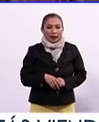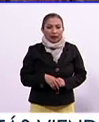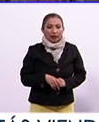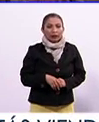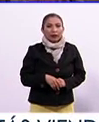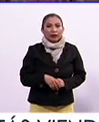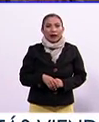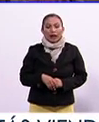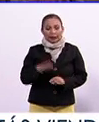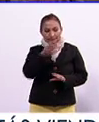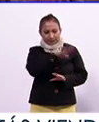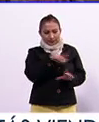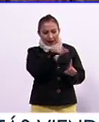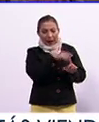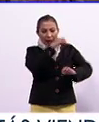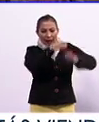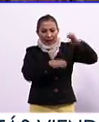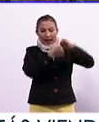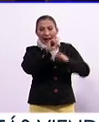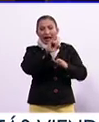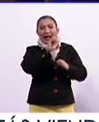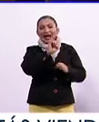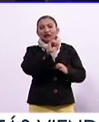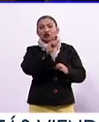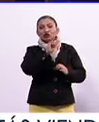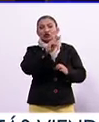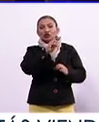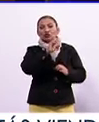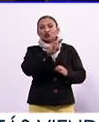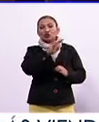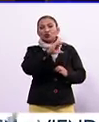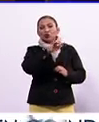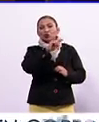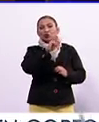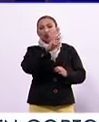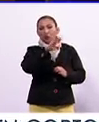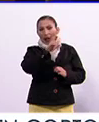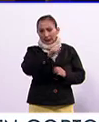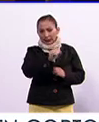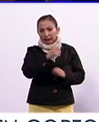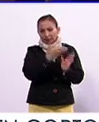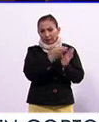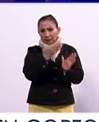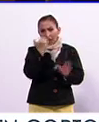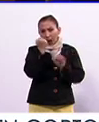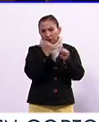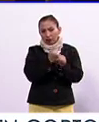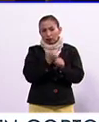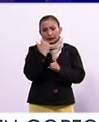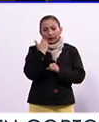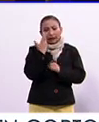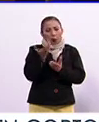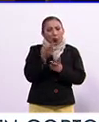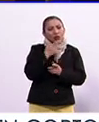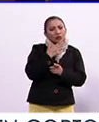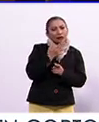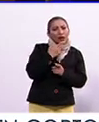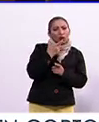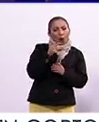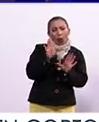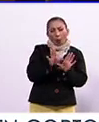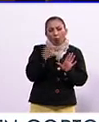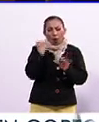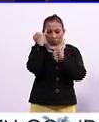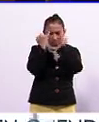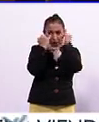la rama es de estructuras, en donde también en algunos años se estuvo usando una